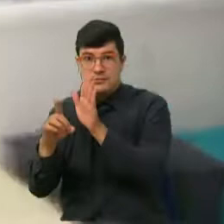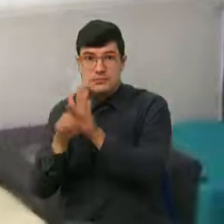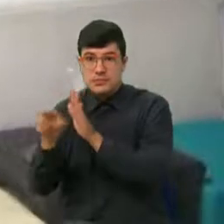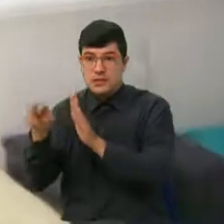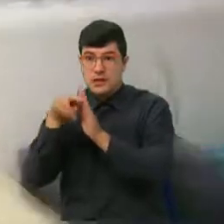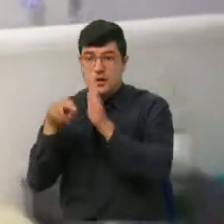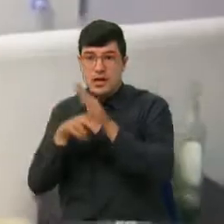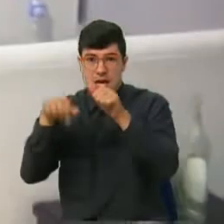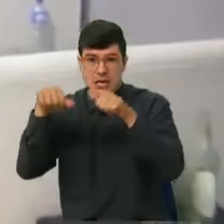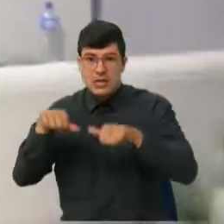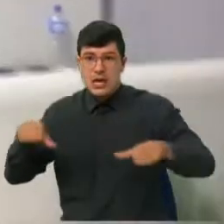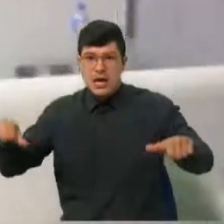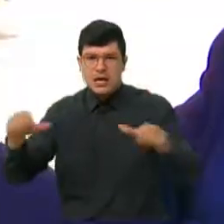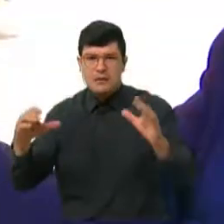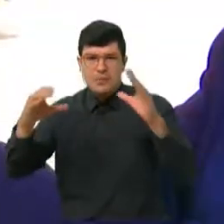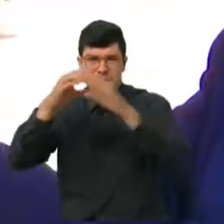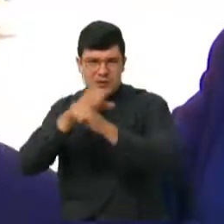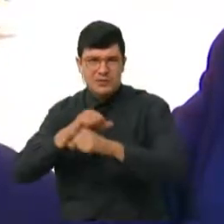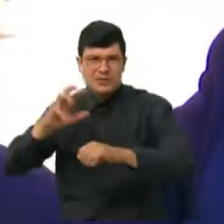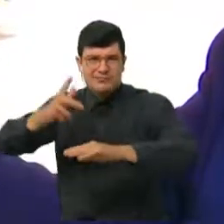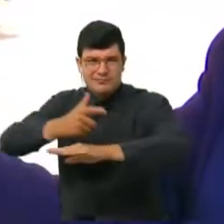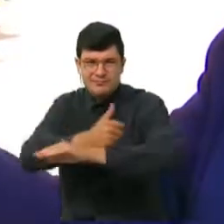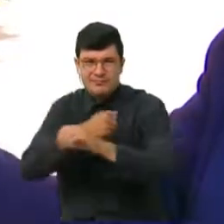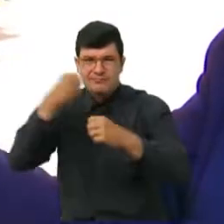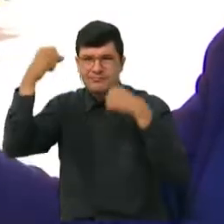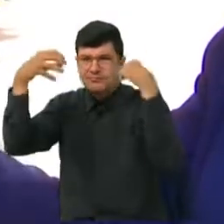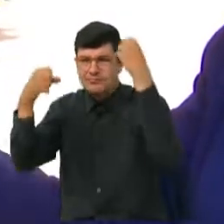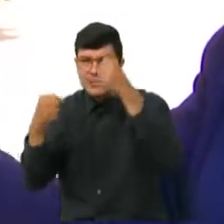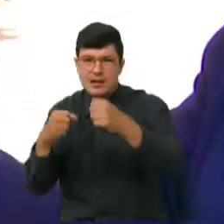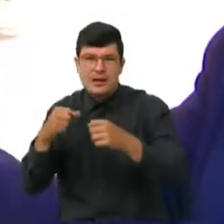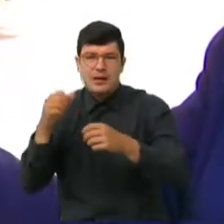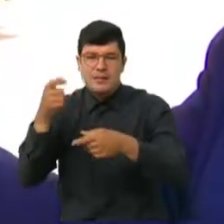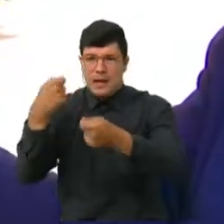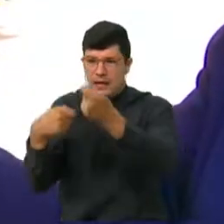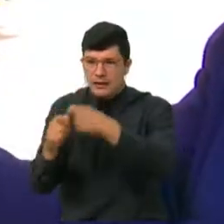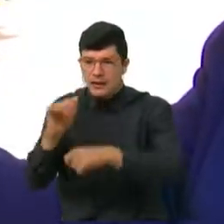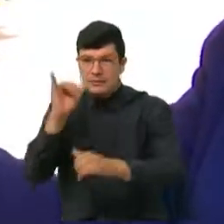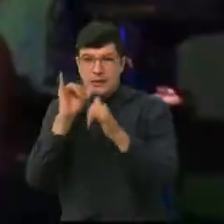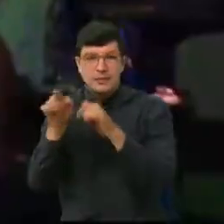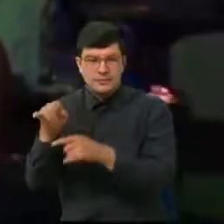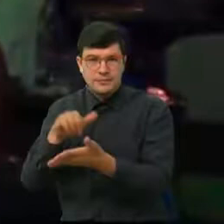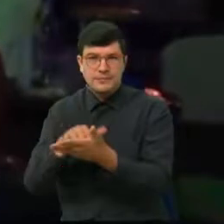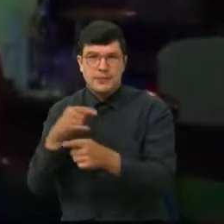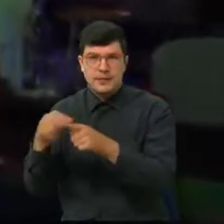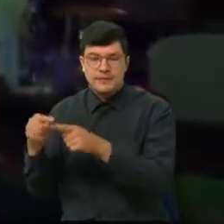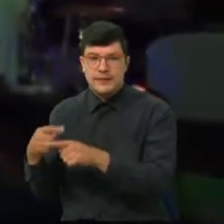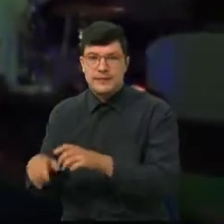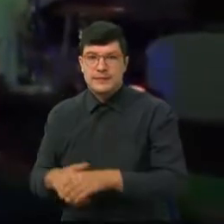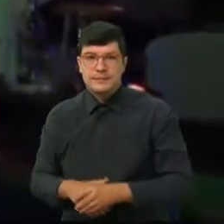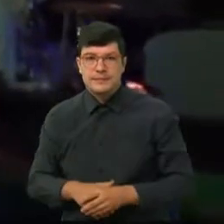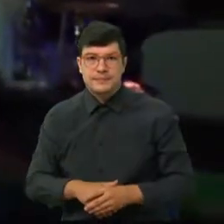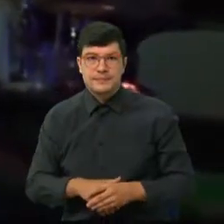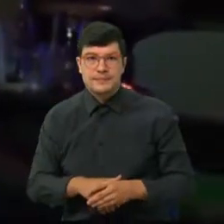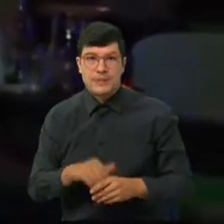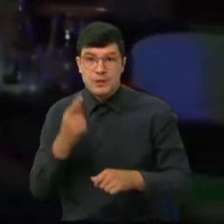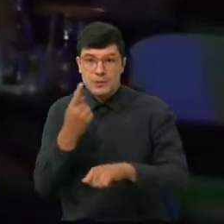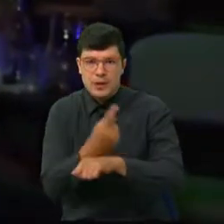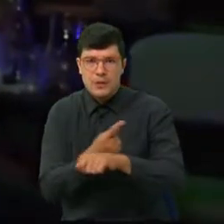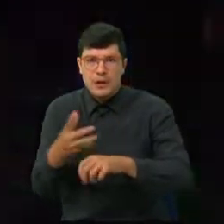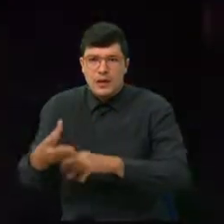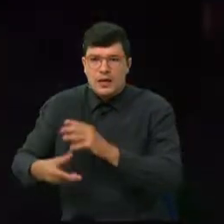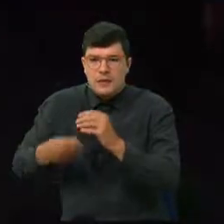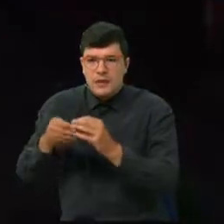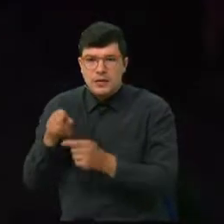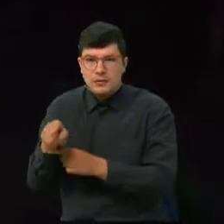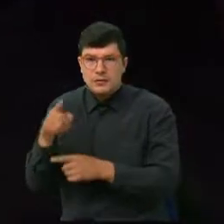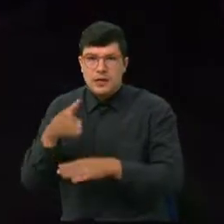medidas es el sector nocturno. Todo lo que gira alrededor de esta actividad. Extender el cierre una hora más sería